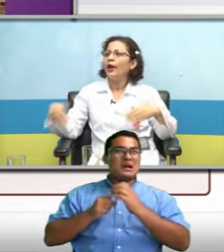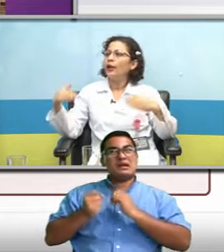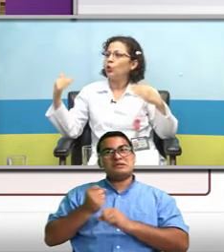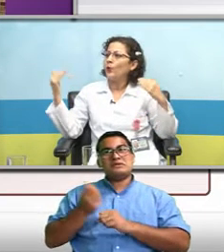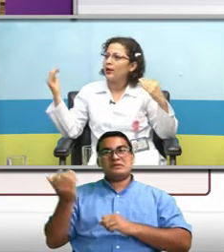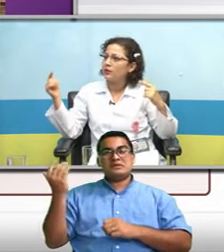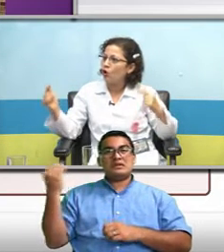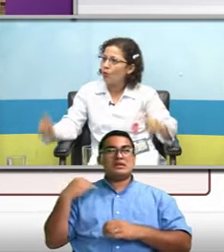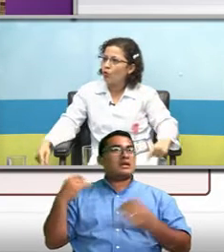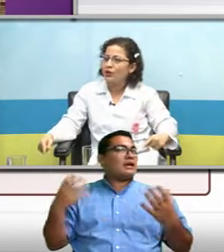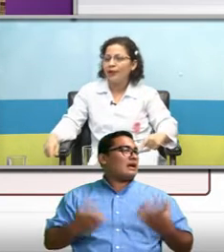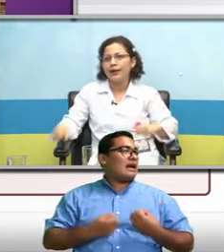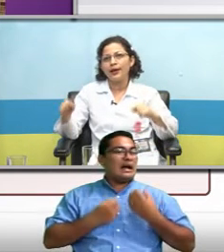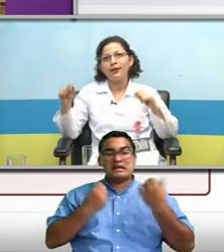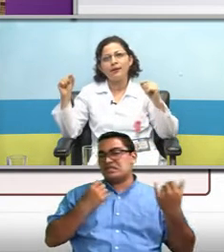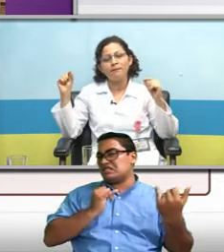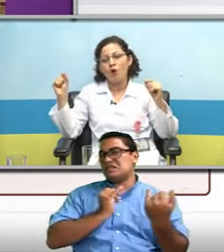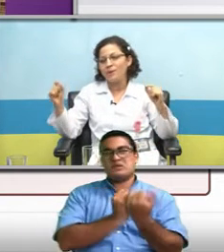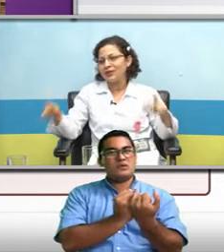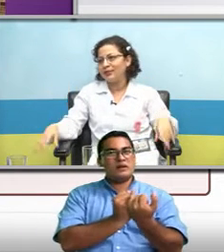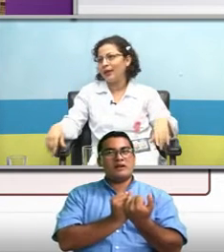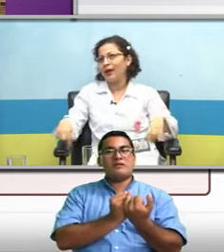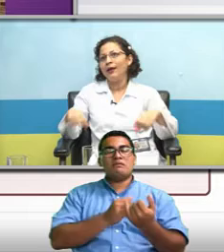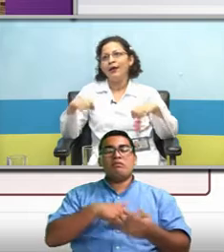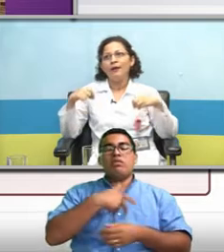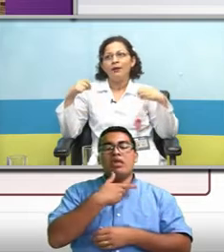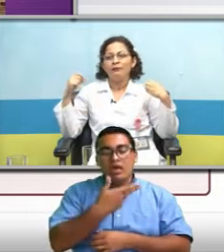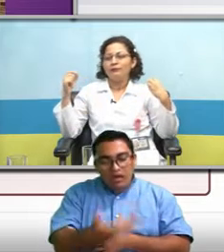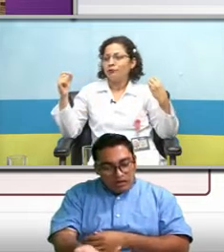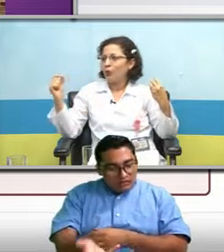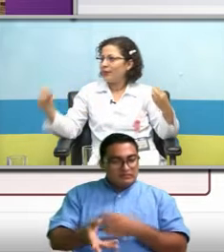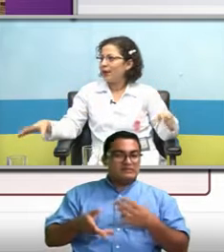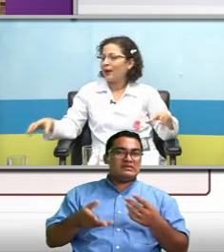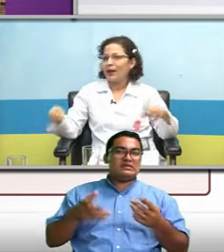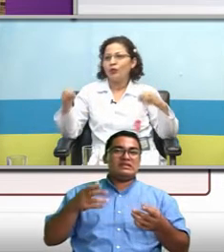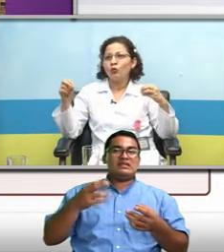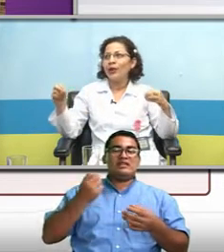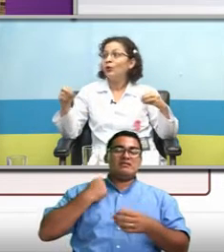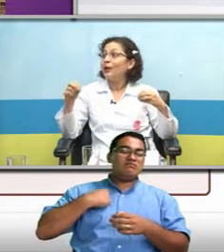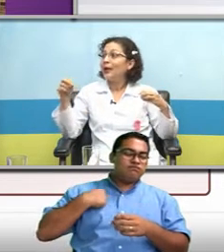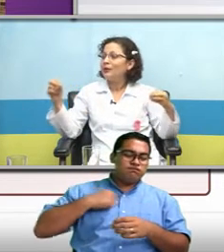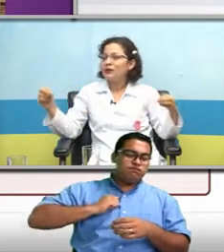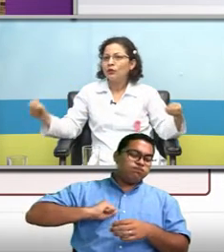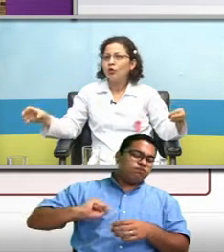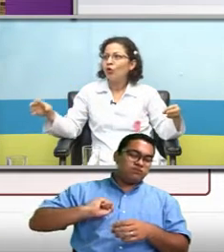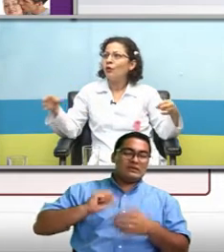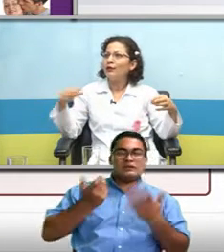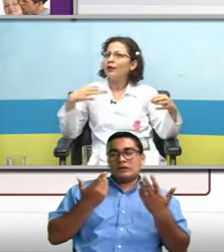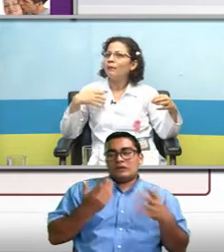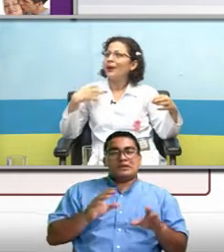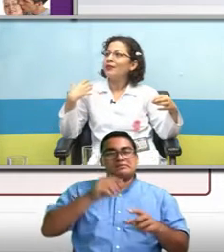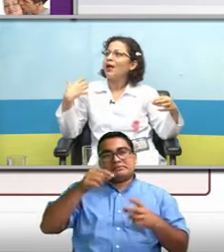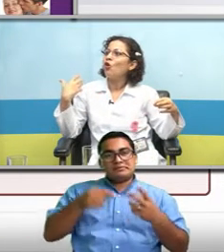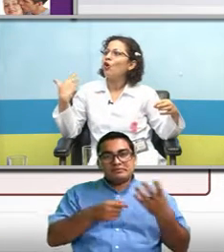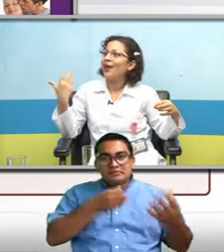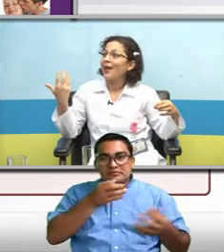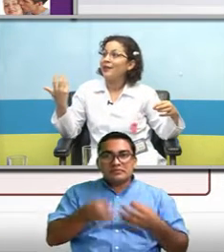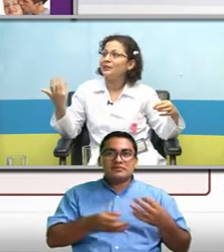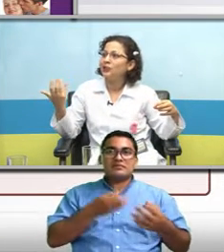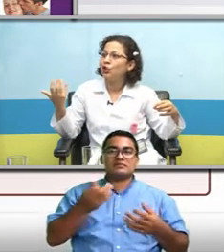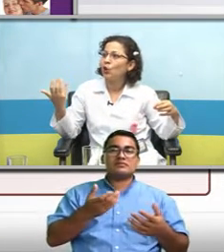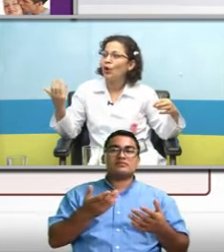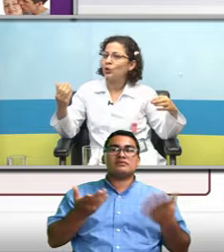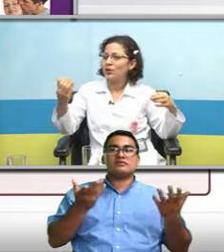años, estuve así como ustedes, vomité, tuve diarrea, tuve esto, y le dice todo, y expresa lo que